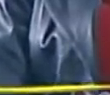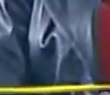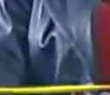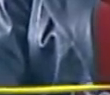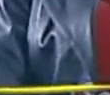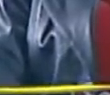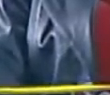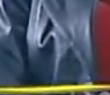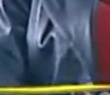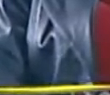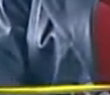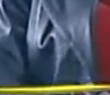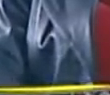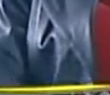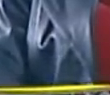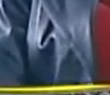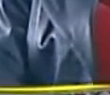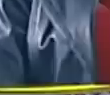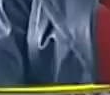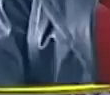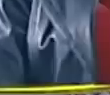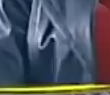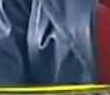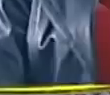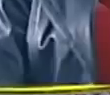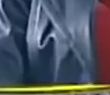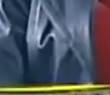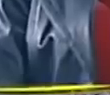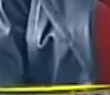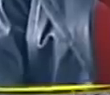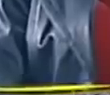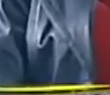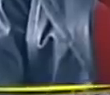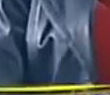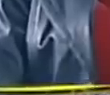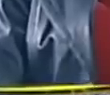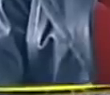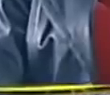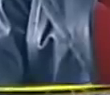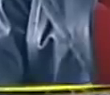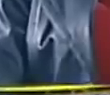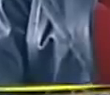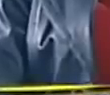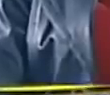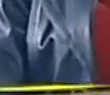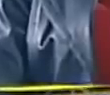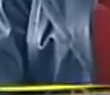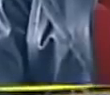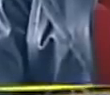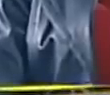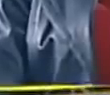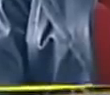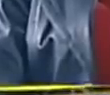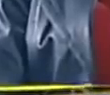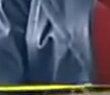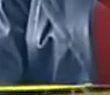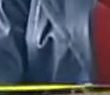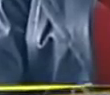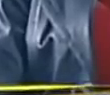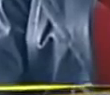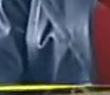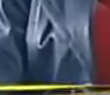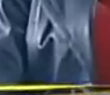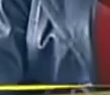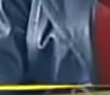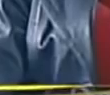con hechos que la mayoría tuvo razón. Y como yo lo he dicho, ahora vamos a la conquista de los